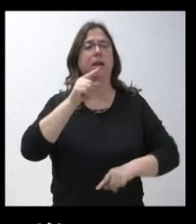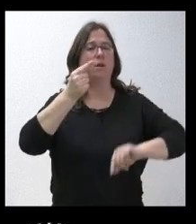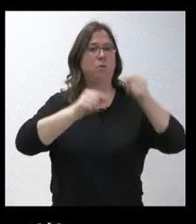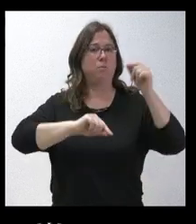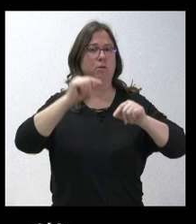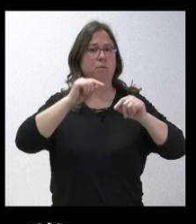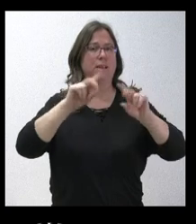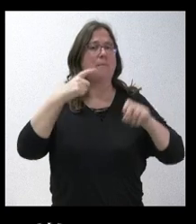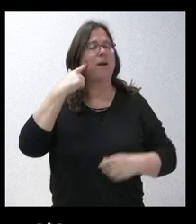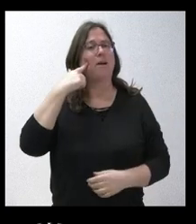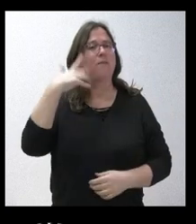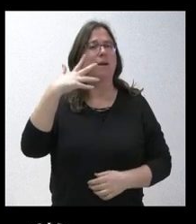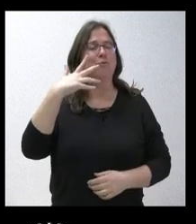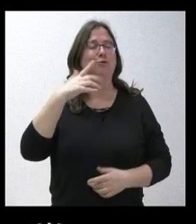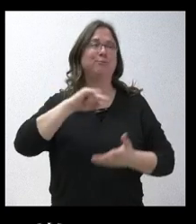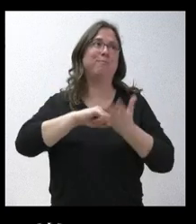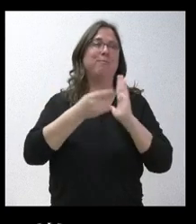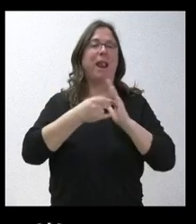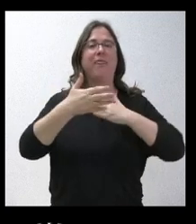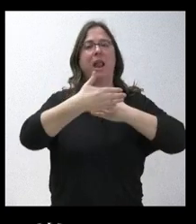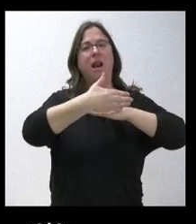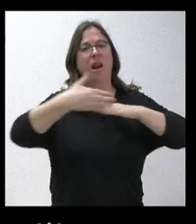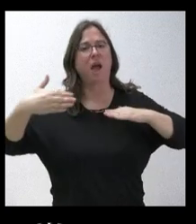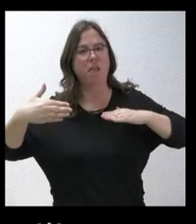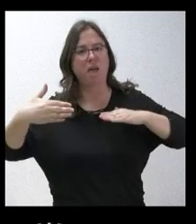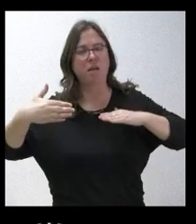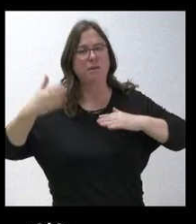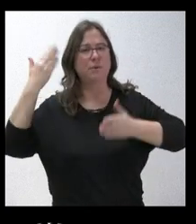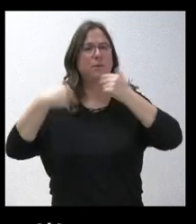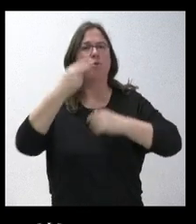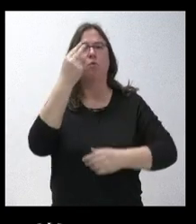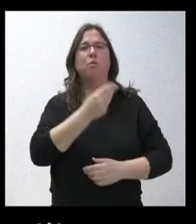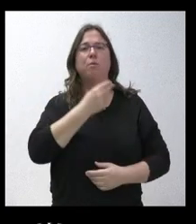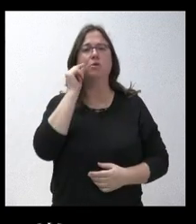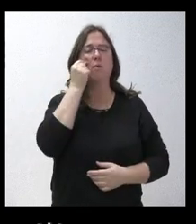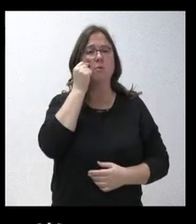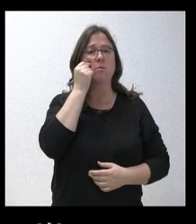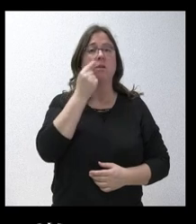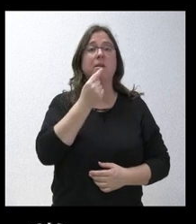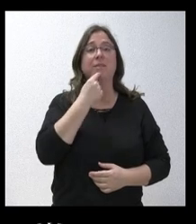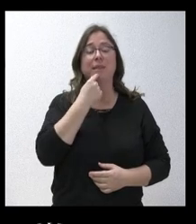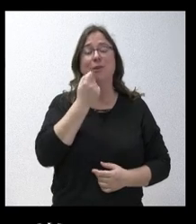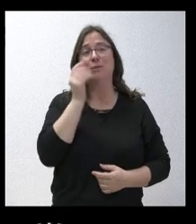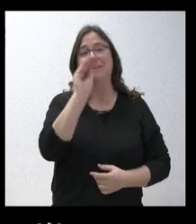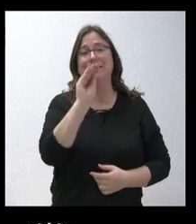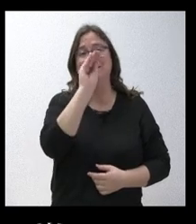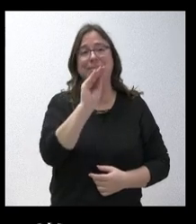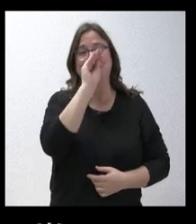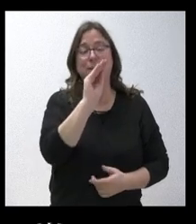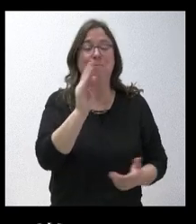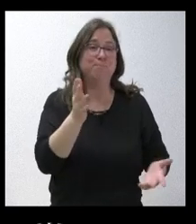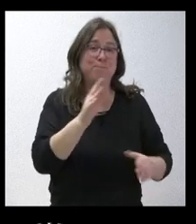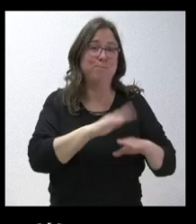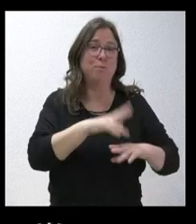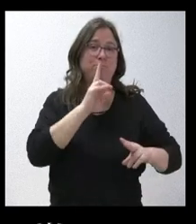sobre el famoso plan de la raya que prometió mañueco en campaña electoral se lo digo de vez en cuando porque no hemos vuelto a